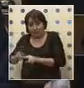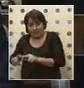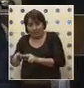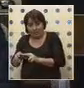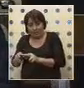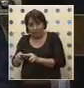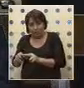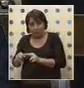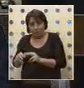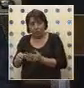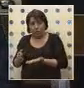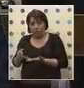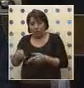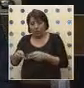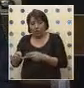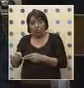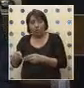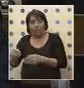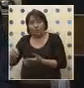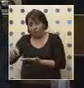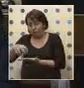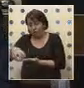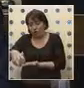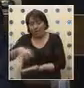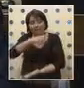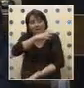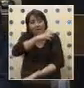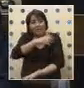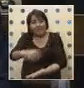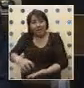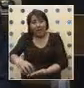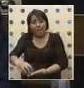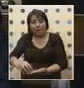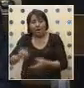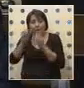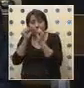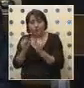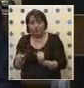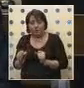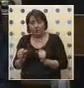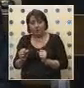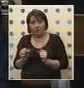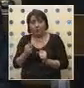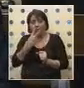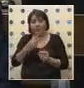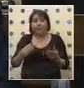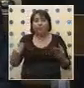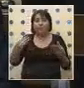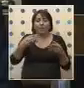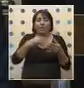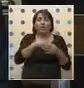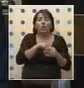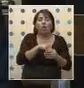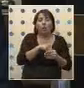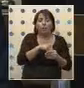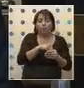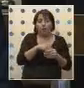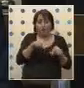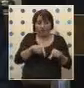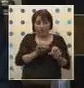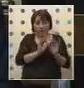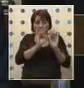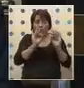por la vía de los instrumentos de fomento de las zonas extremas, la posibilidad de ver la factibilidad de incorporar en este caso